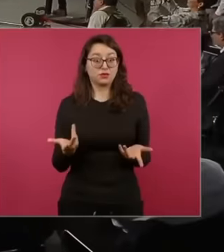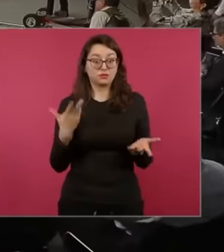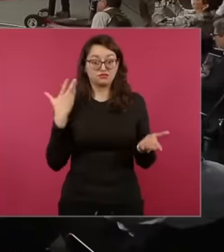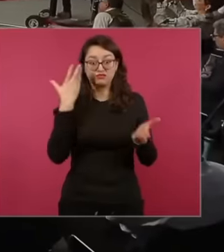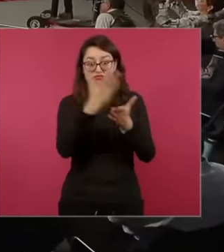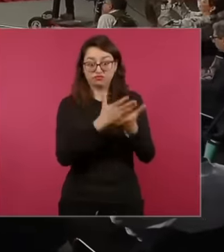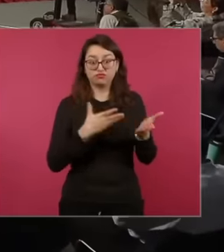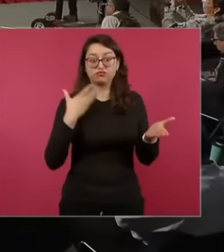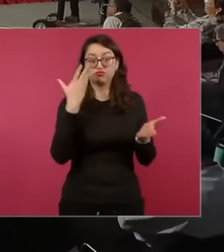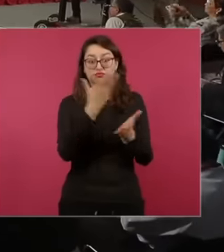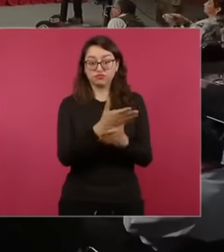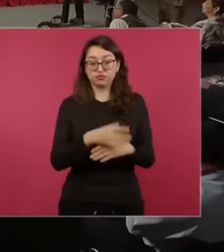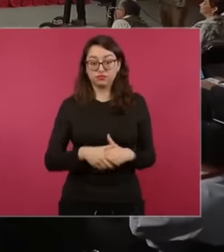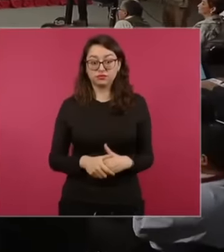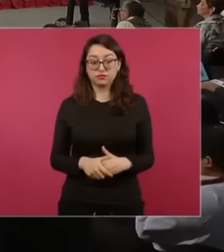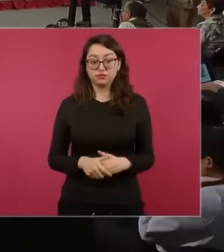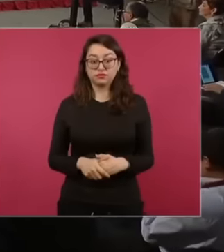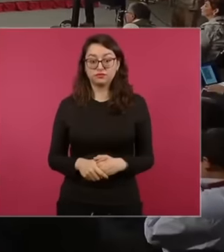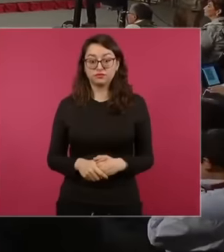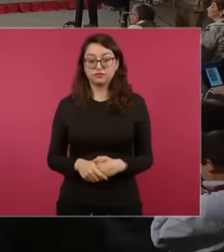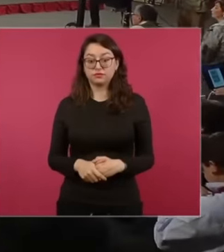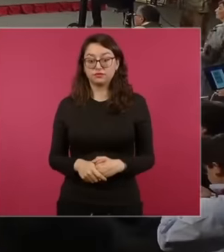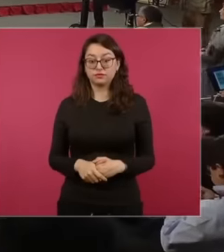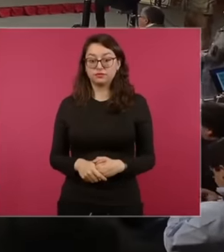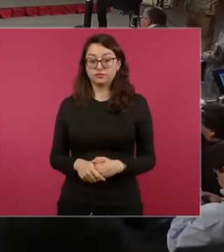Sí, sí.